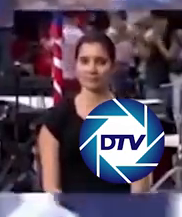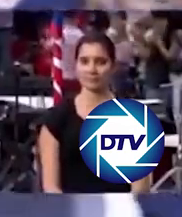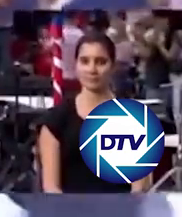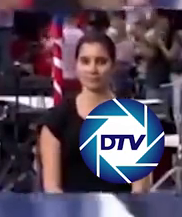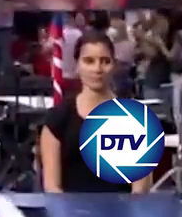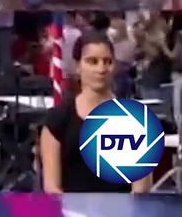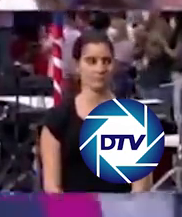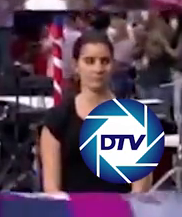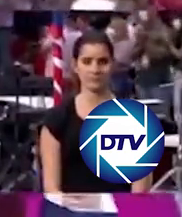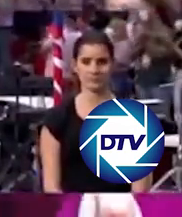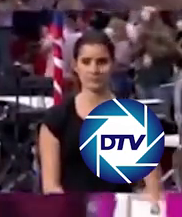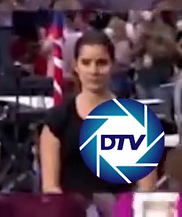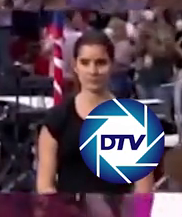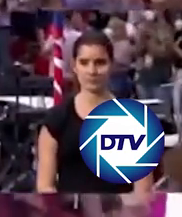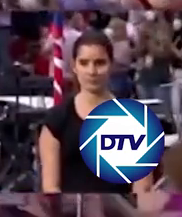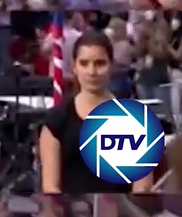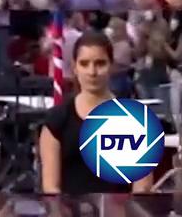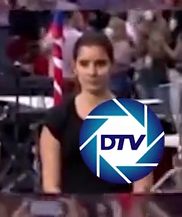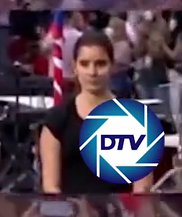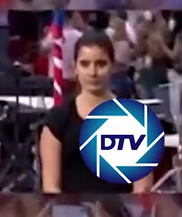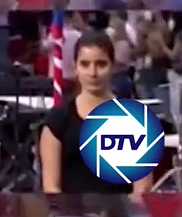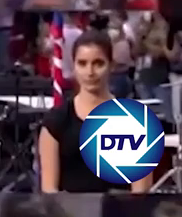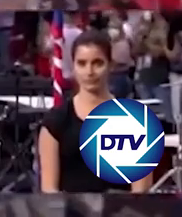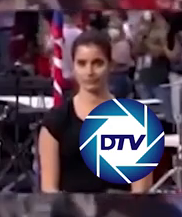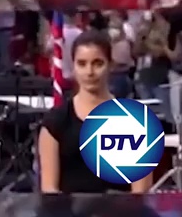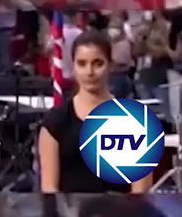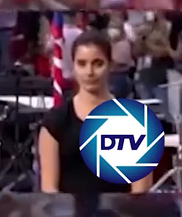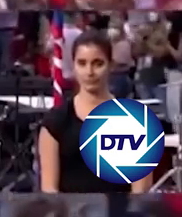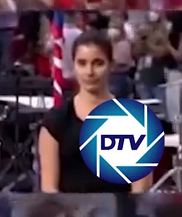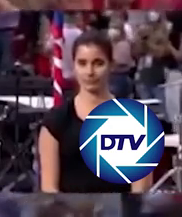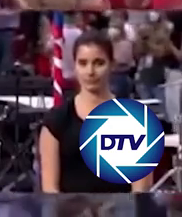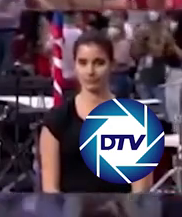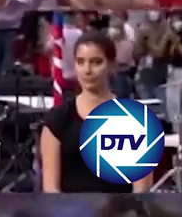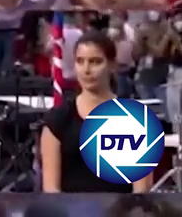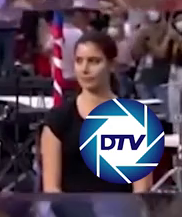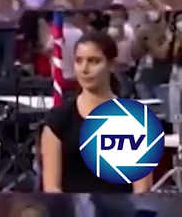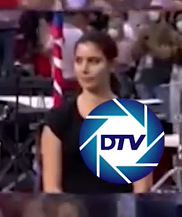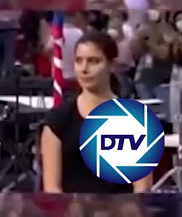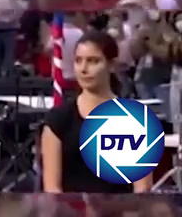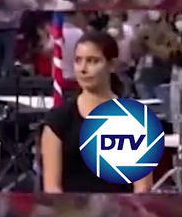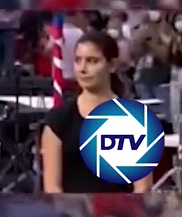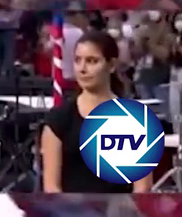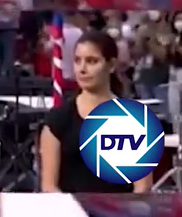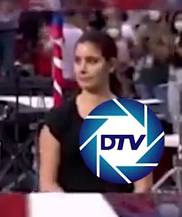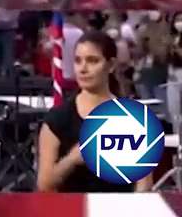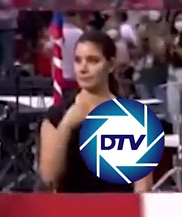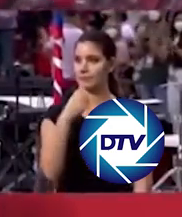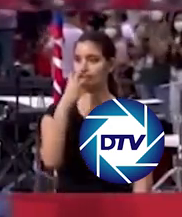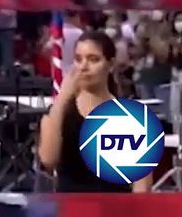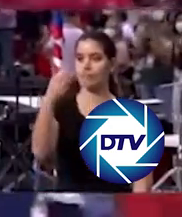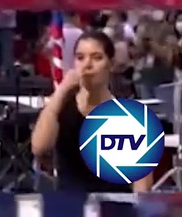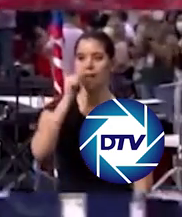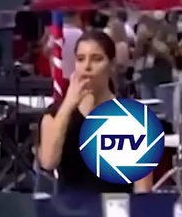periodistas. Y otro es el famoso concejal de Baleares, Adolfo Alonso Carvajal, al que bastantes medios de comunicación le han